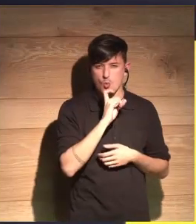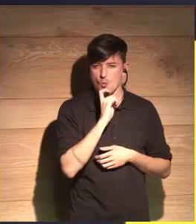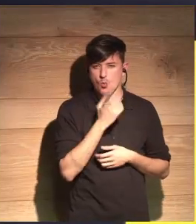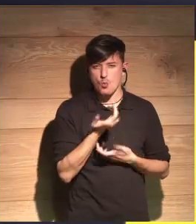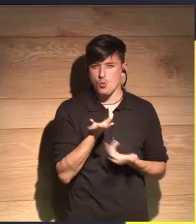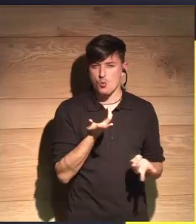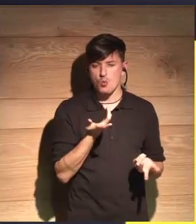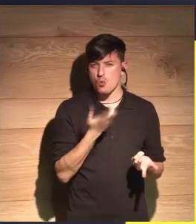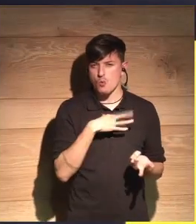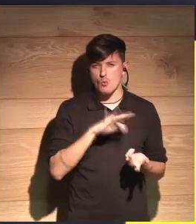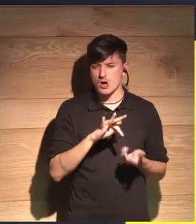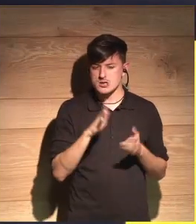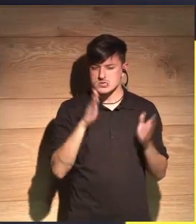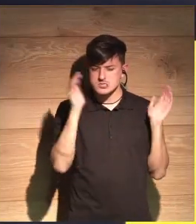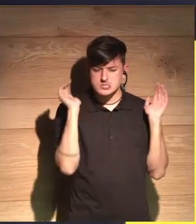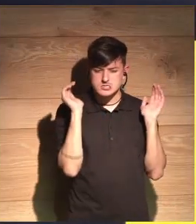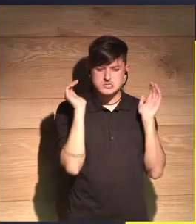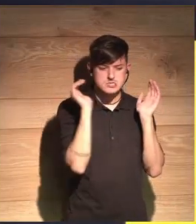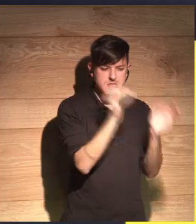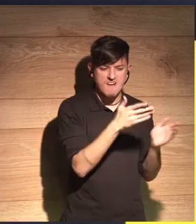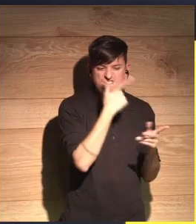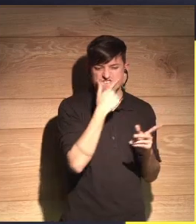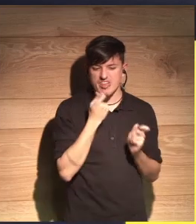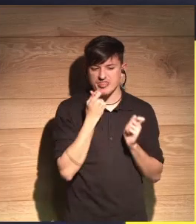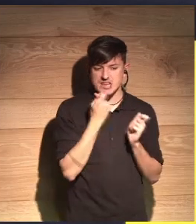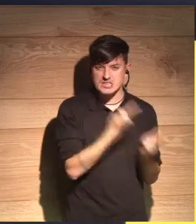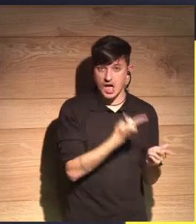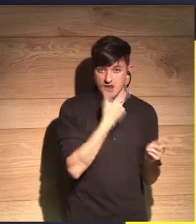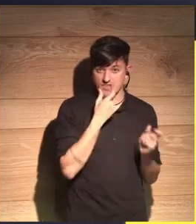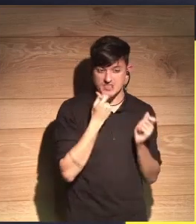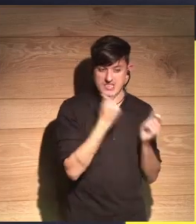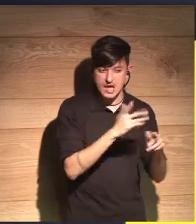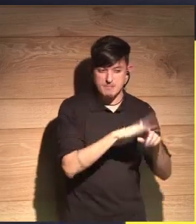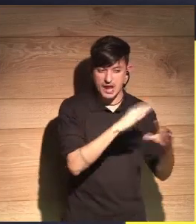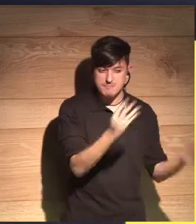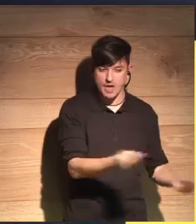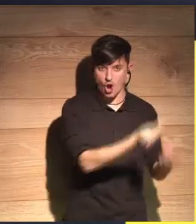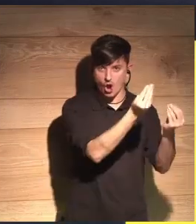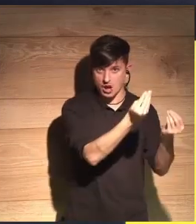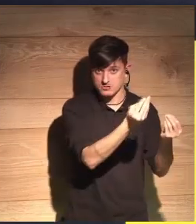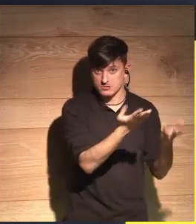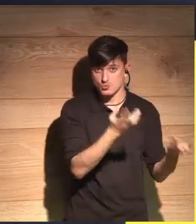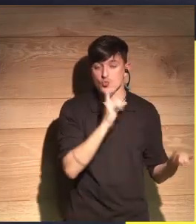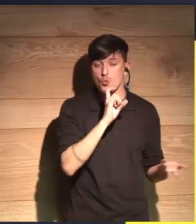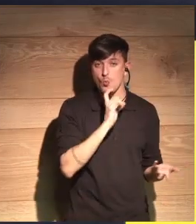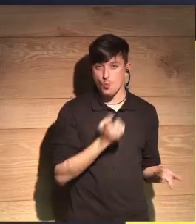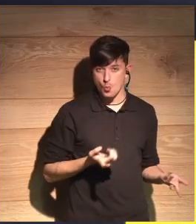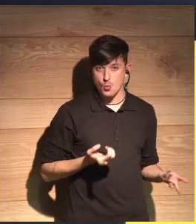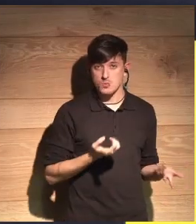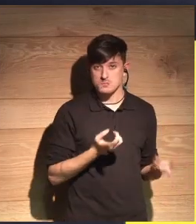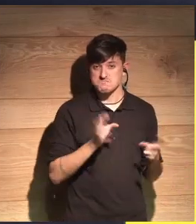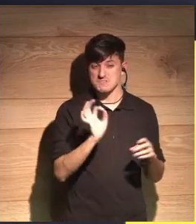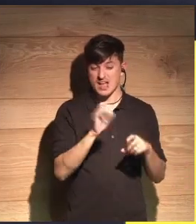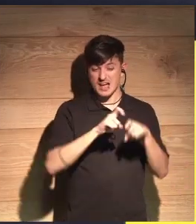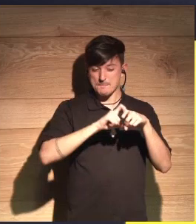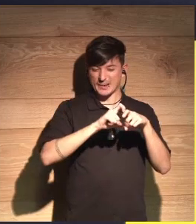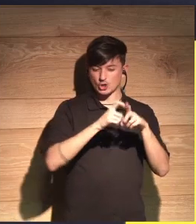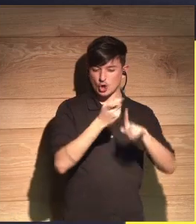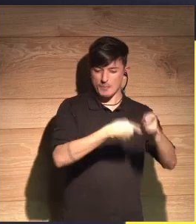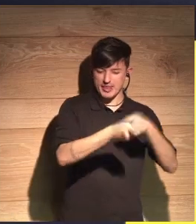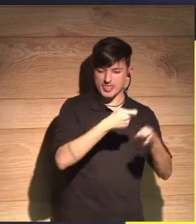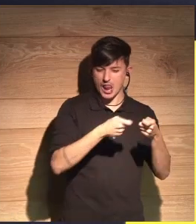realmente este enable there no facilitarles que sean mejor porque la verdad es que el aspecto comercial ha sido